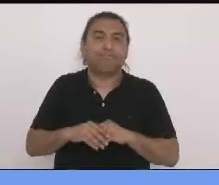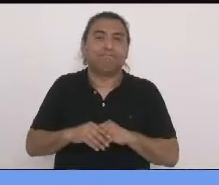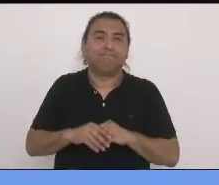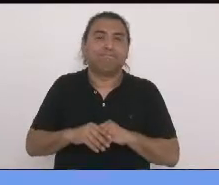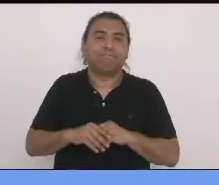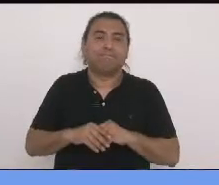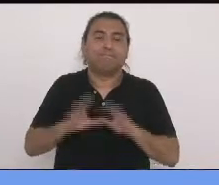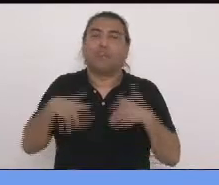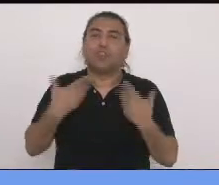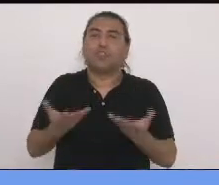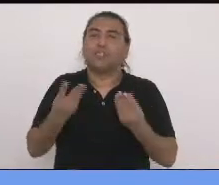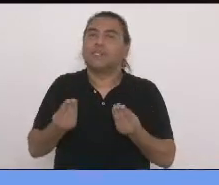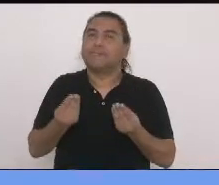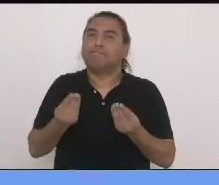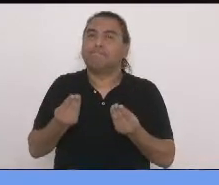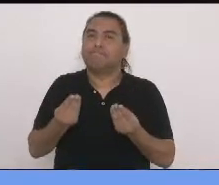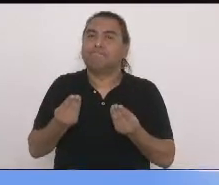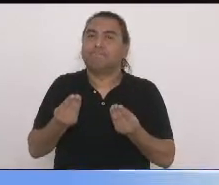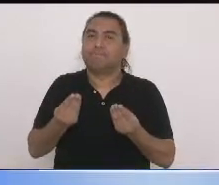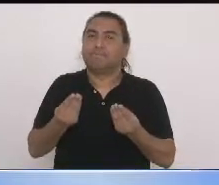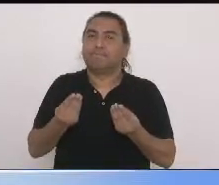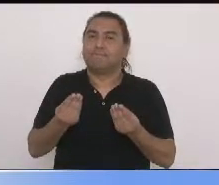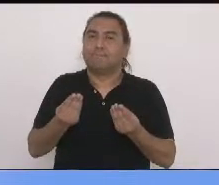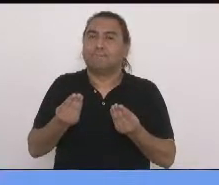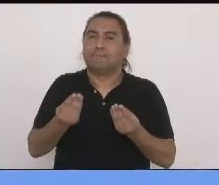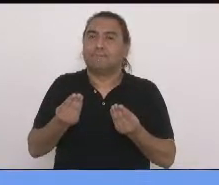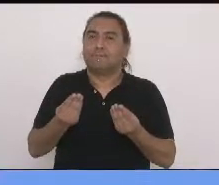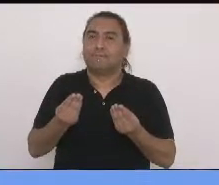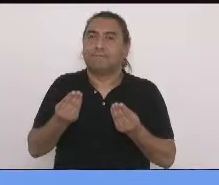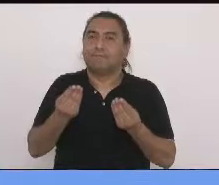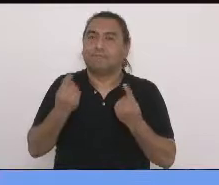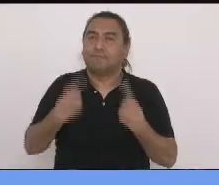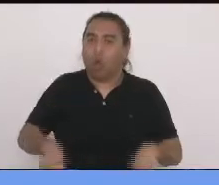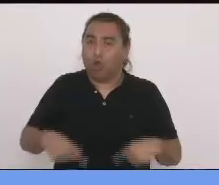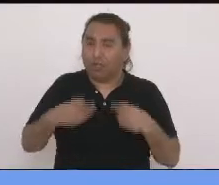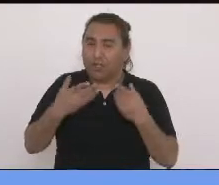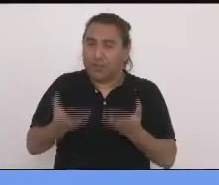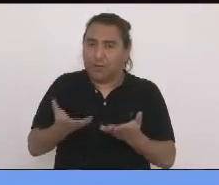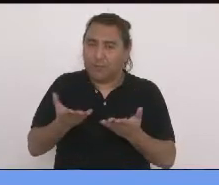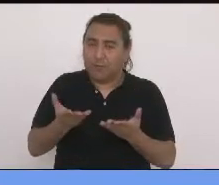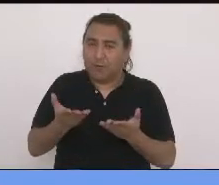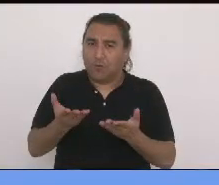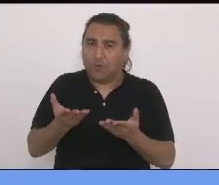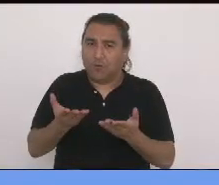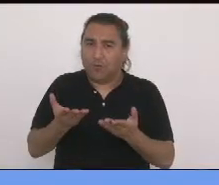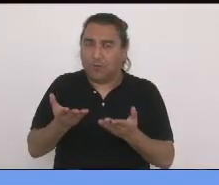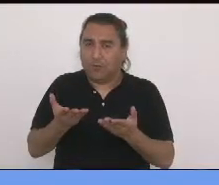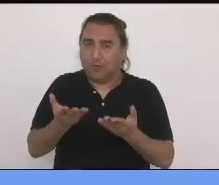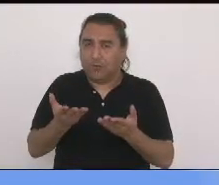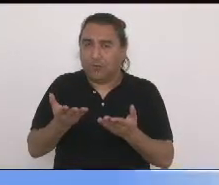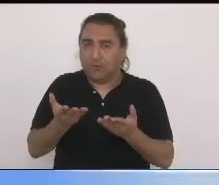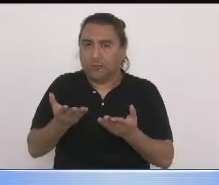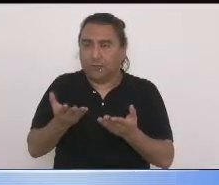entonces ese ese motivo por lo menos te